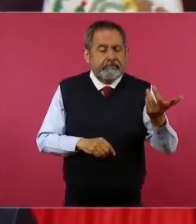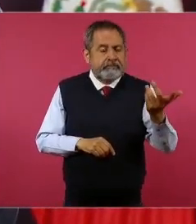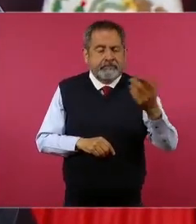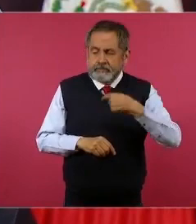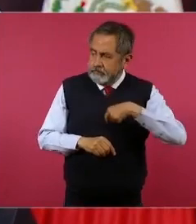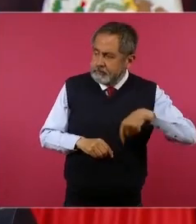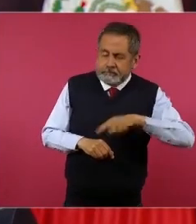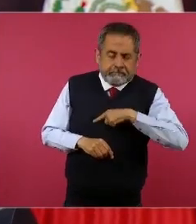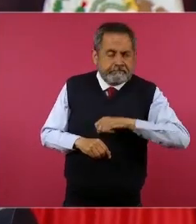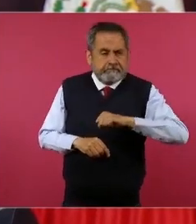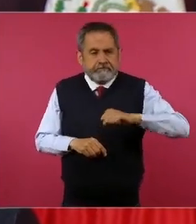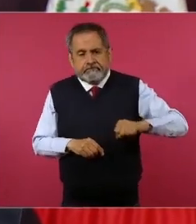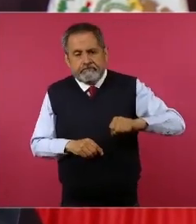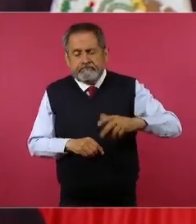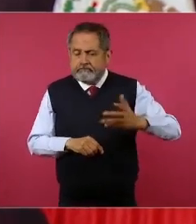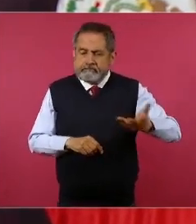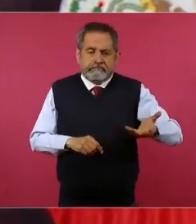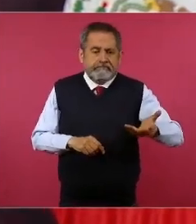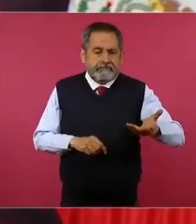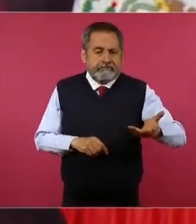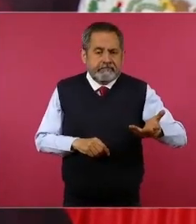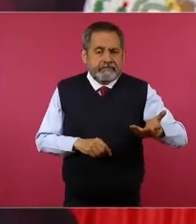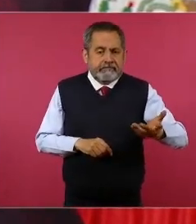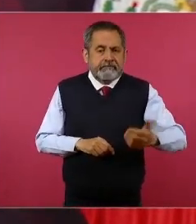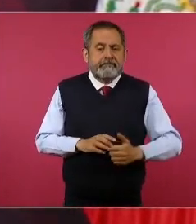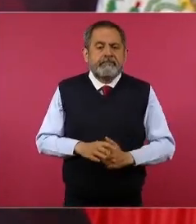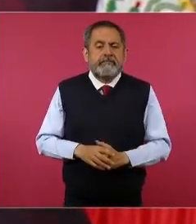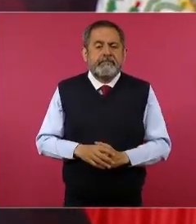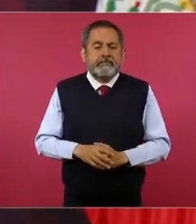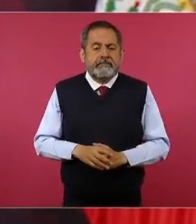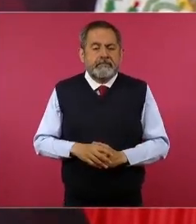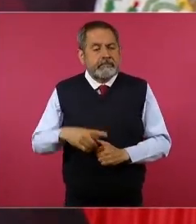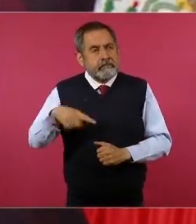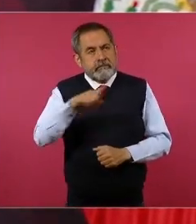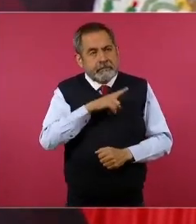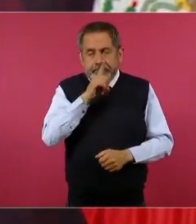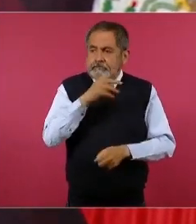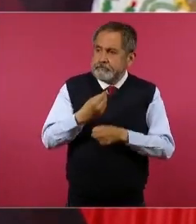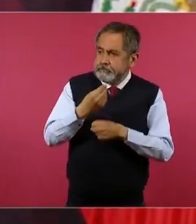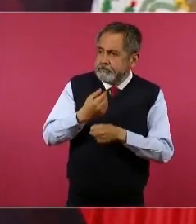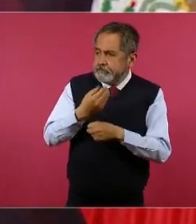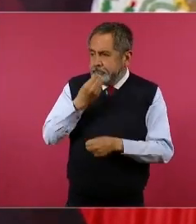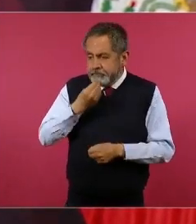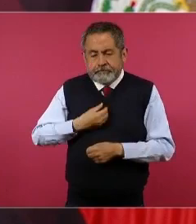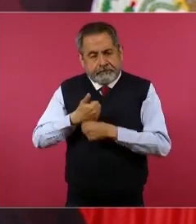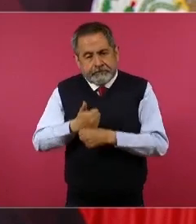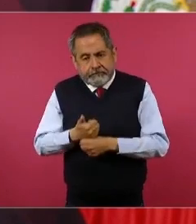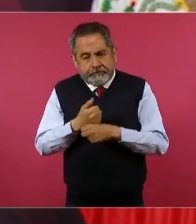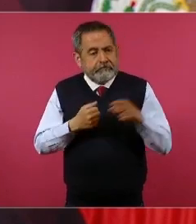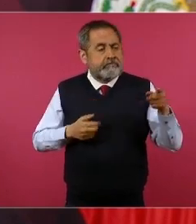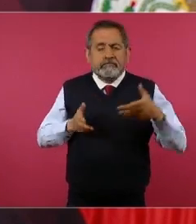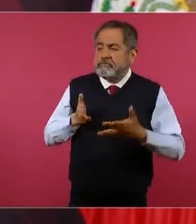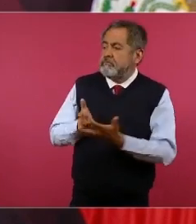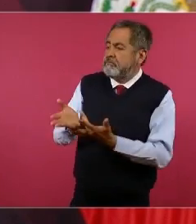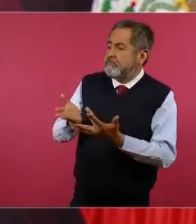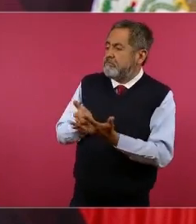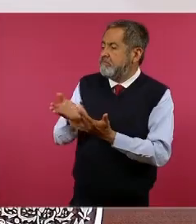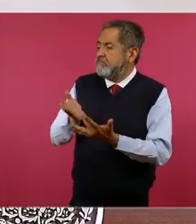tenemos que padecer de ese